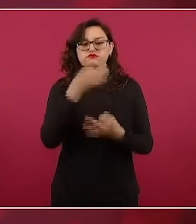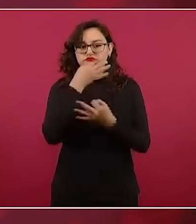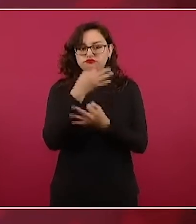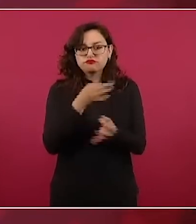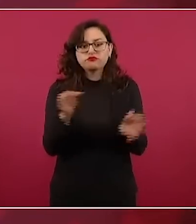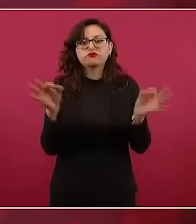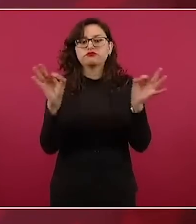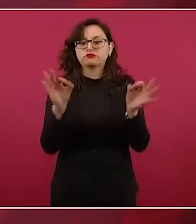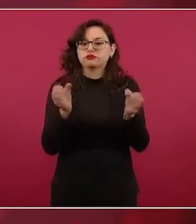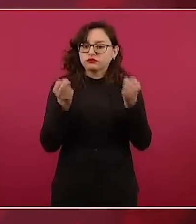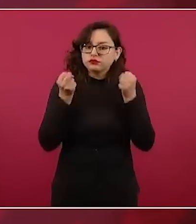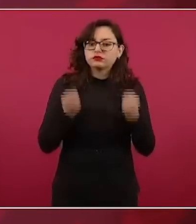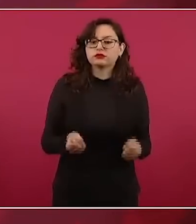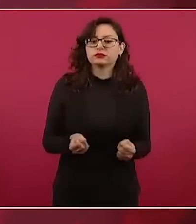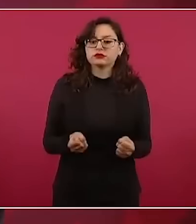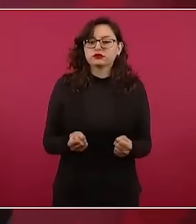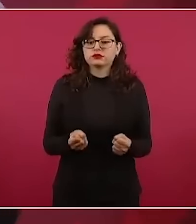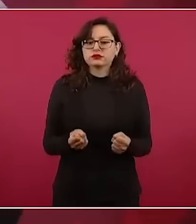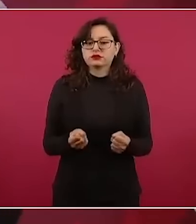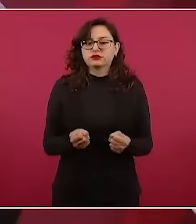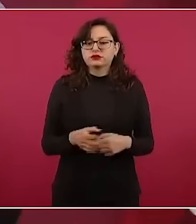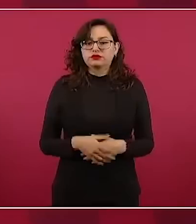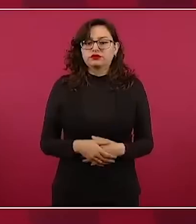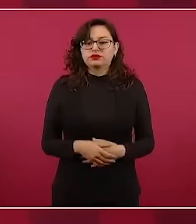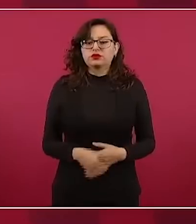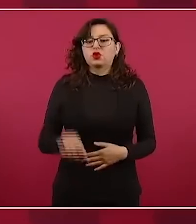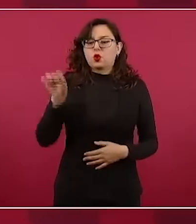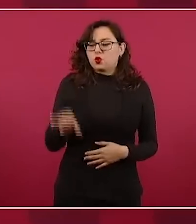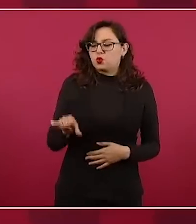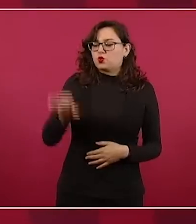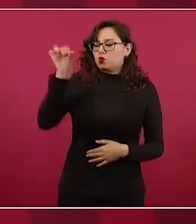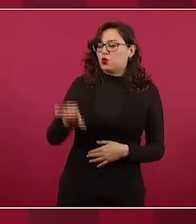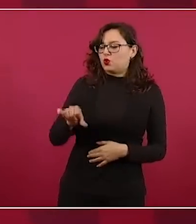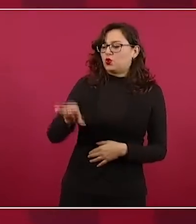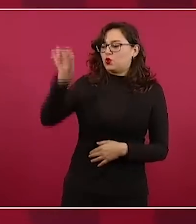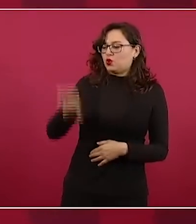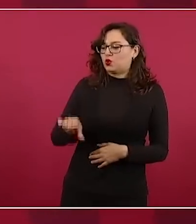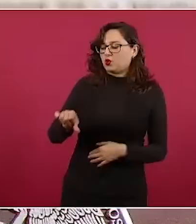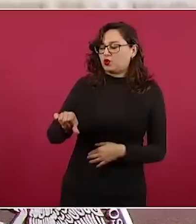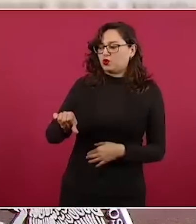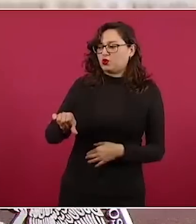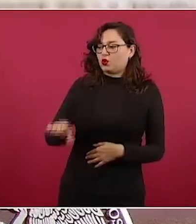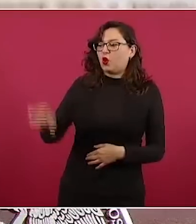digan, es que iba a decir hoy, hoy, hoy, hoy,